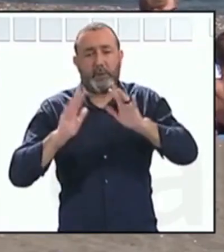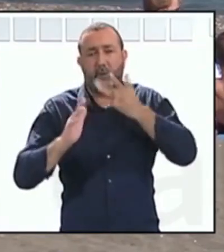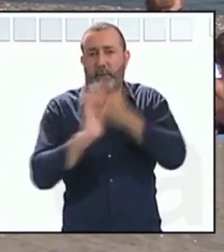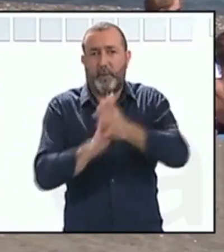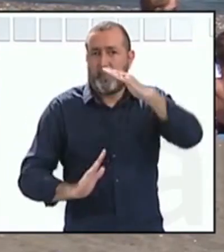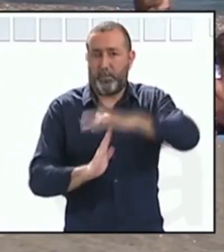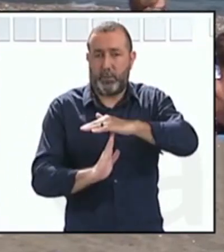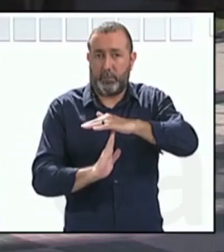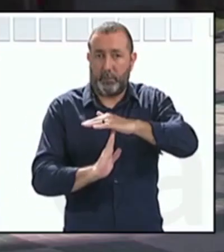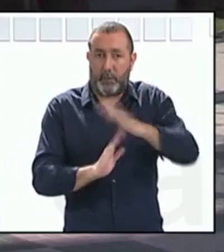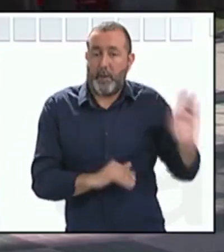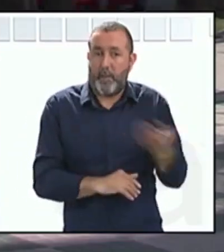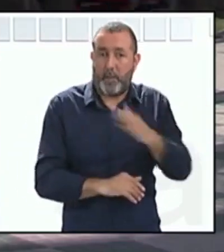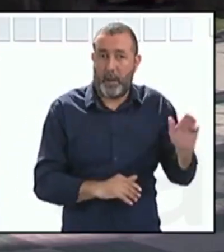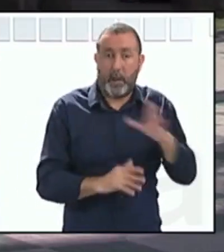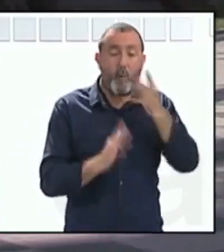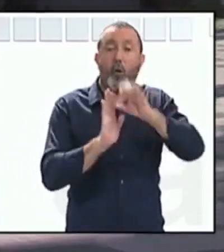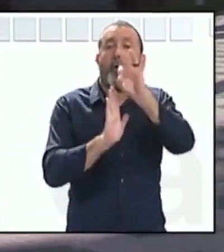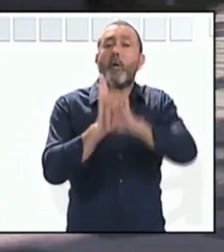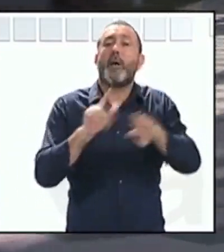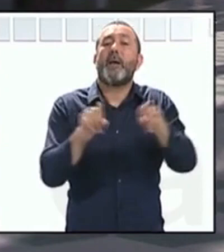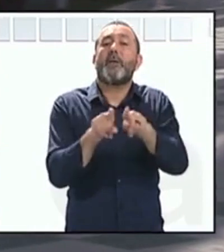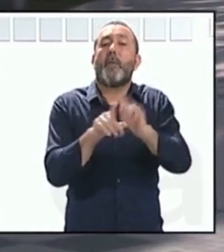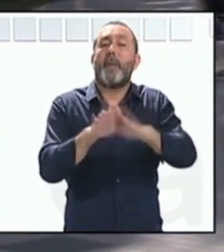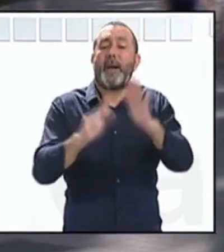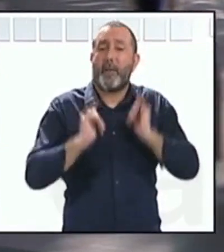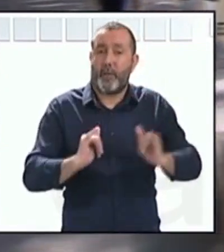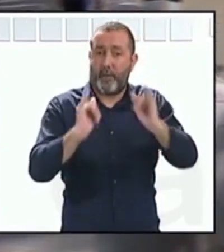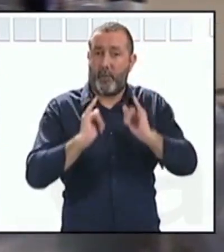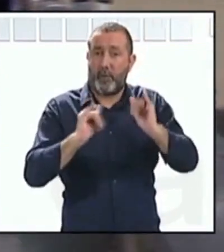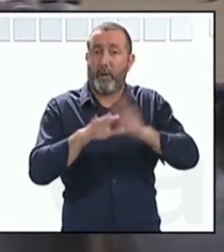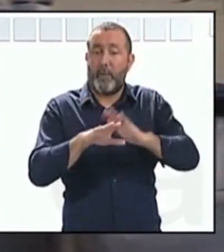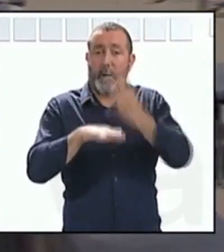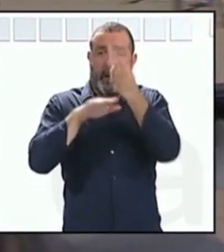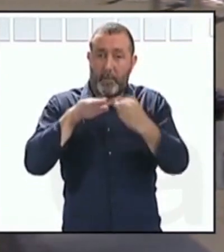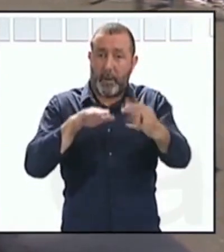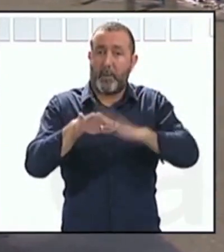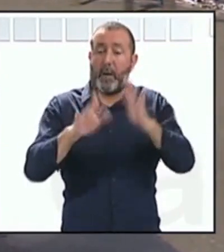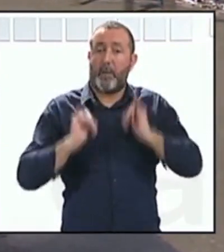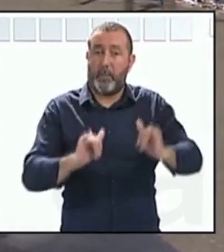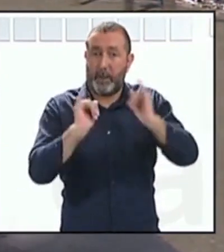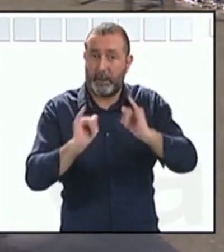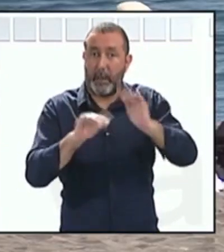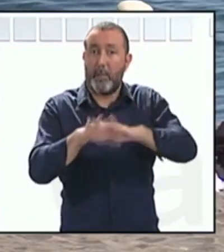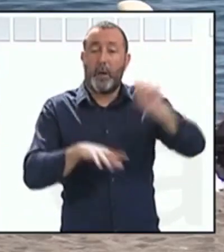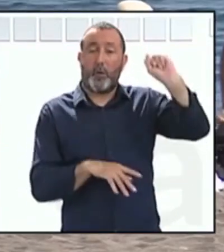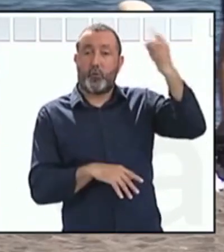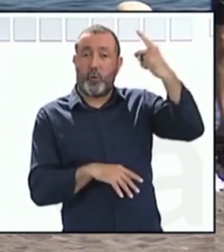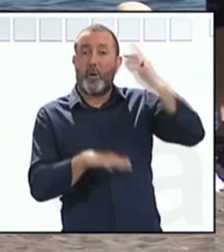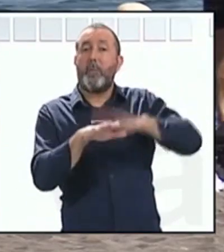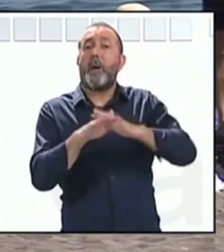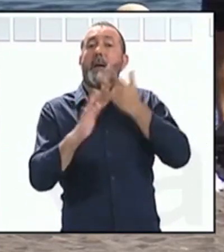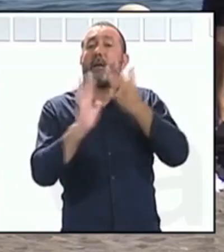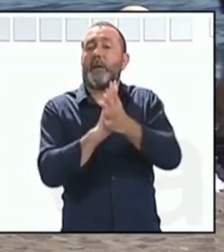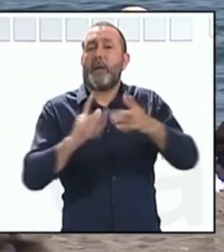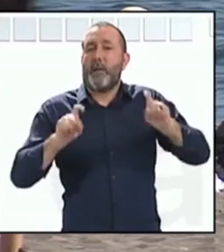son, como dice la ordenanza, es una zona de disfrute, para bañarse, para pasear, para tomar el sol, para estar en